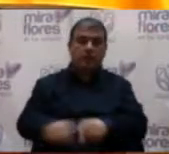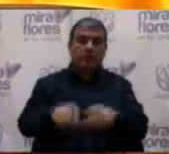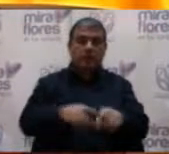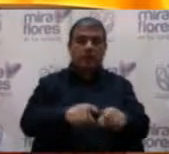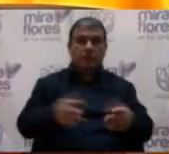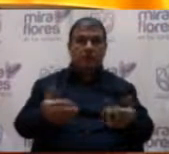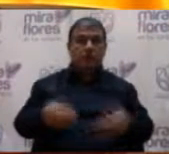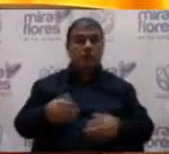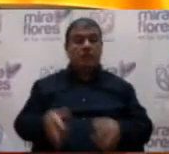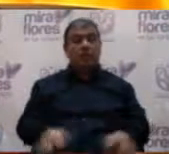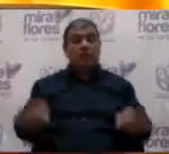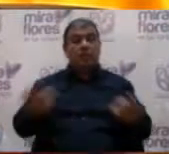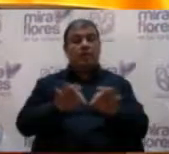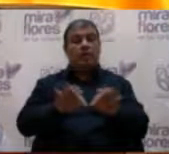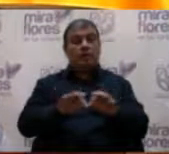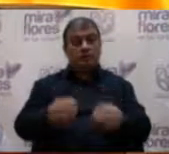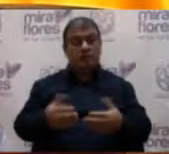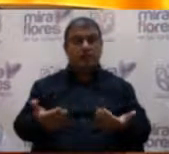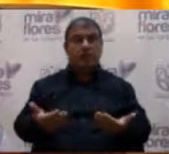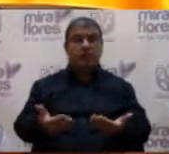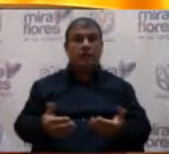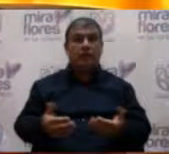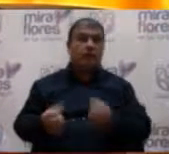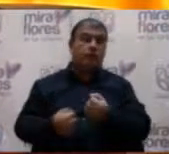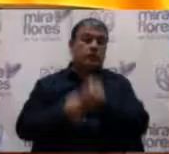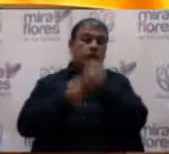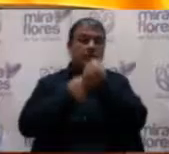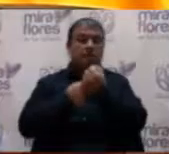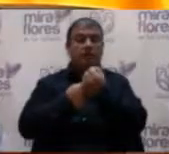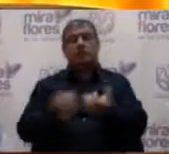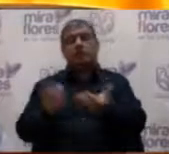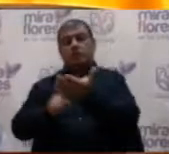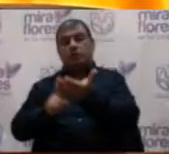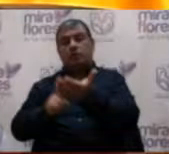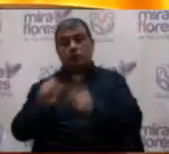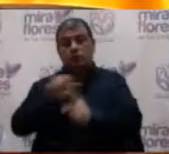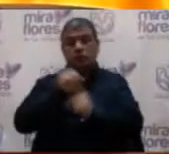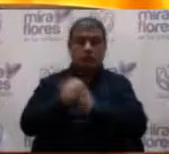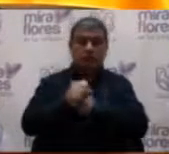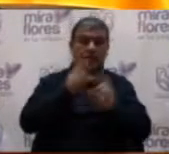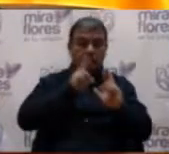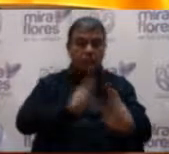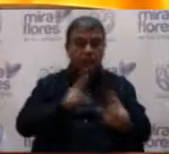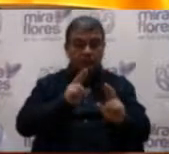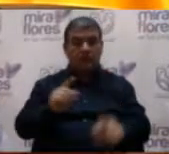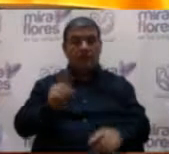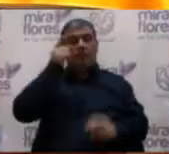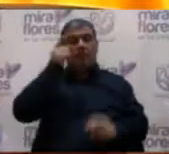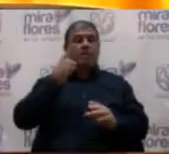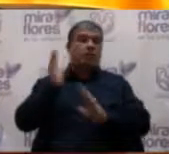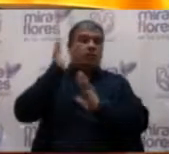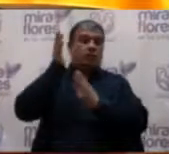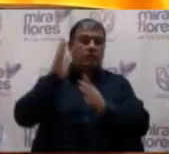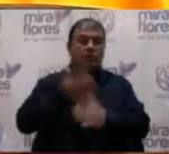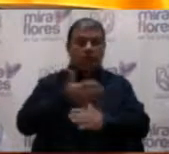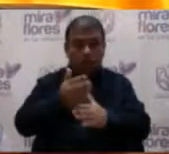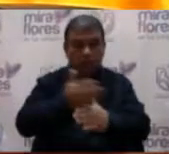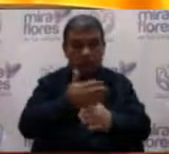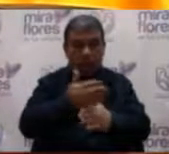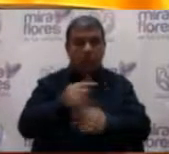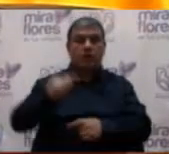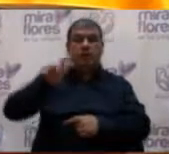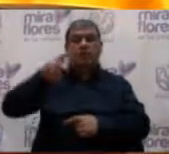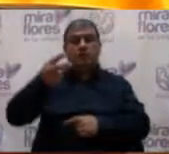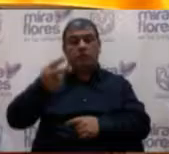los importantes productos de cooperación y fortalecimiento de los seguros sociales resultados en este primer encuentro sean compartidos en